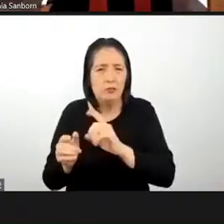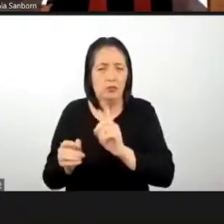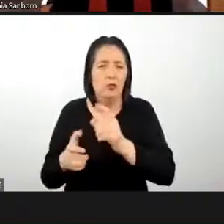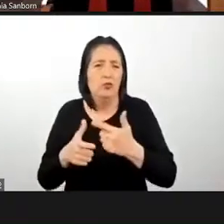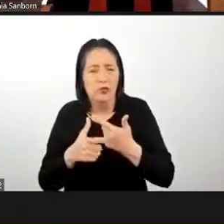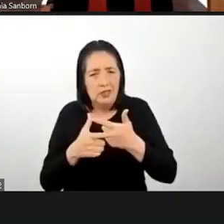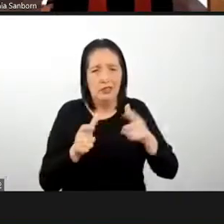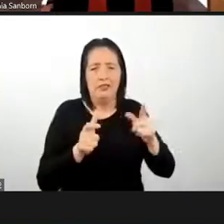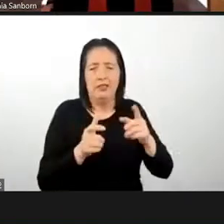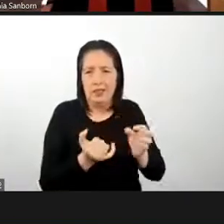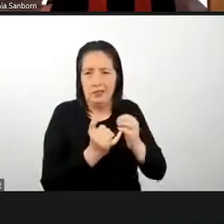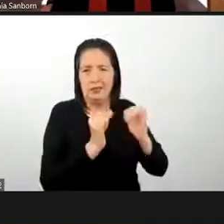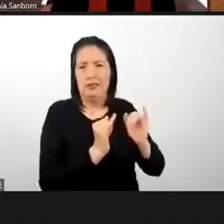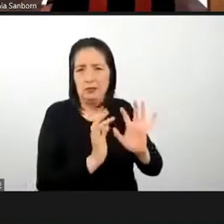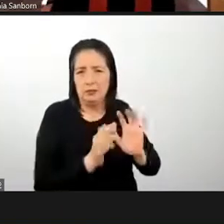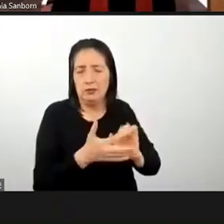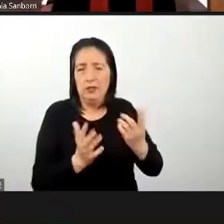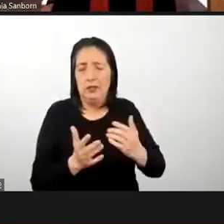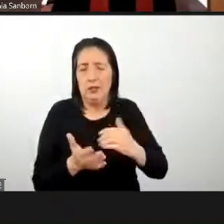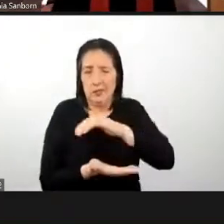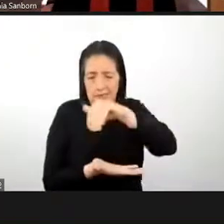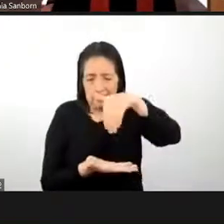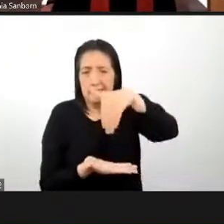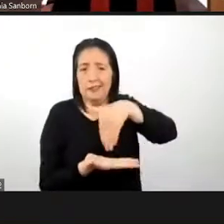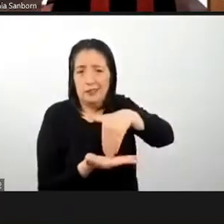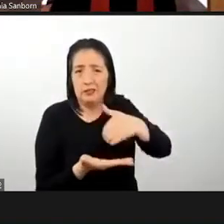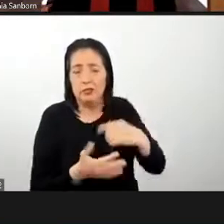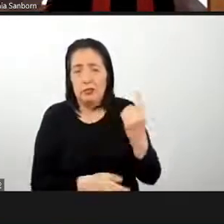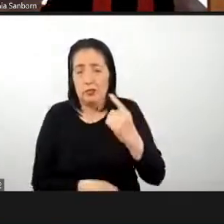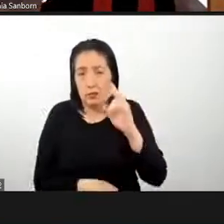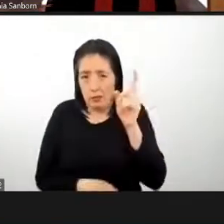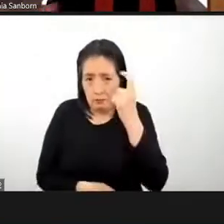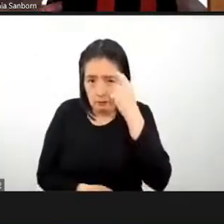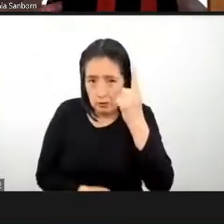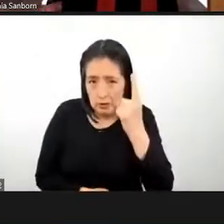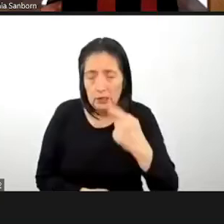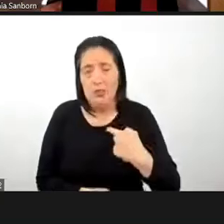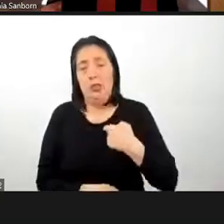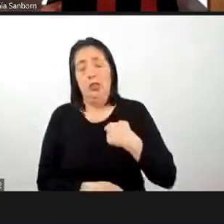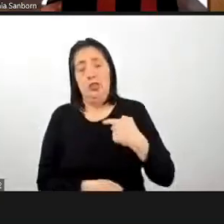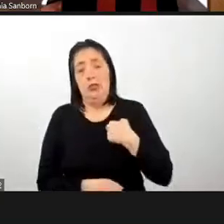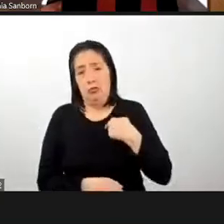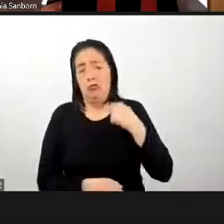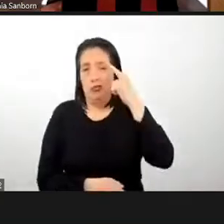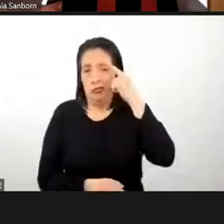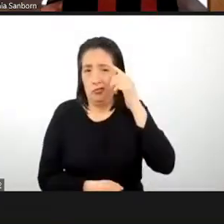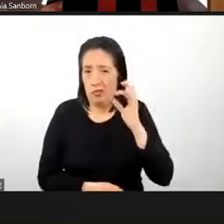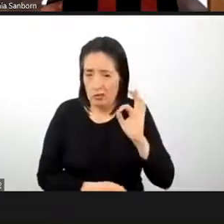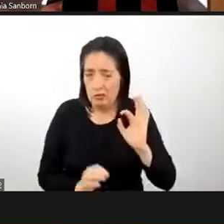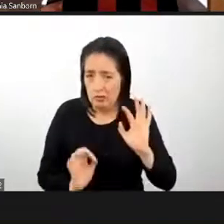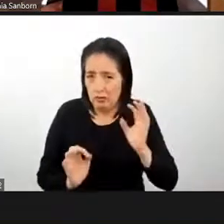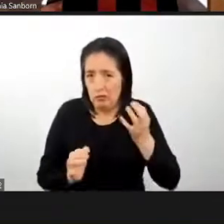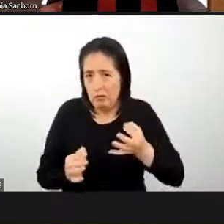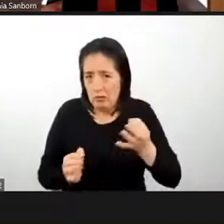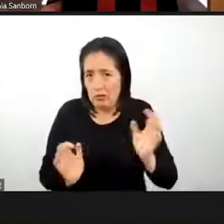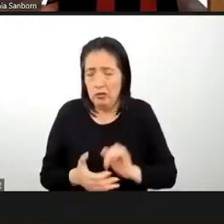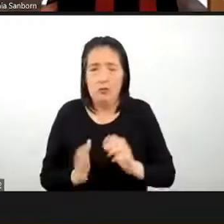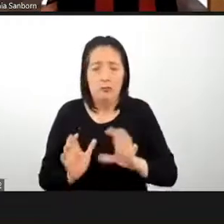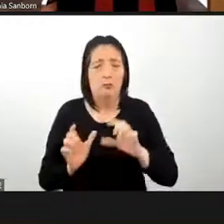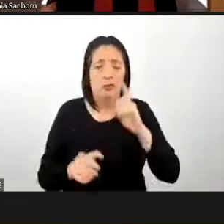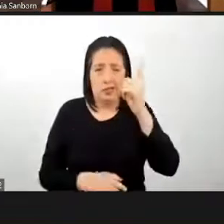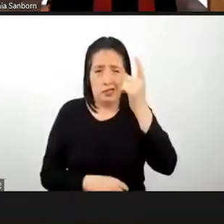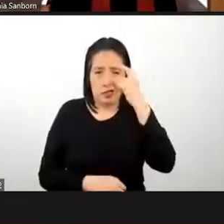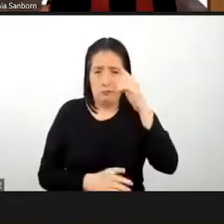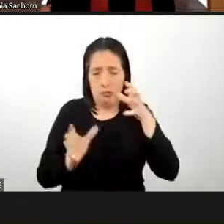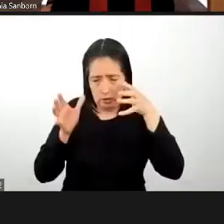clásica, ¿no? Y el eje de toda la política, a mi juicio, ha sido correcto, porque la política ha centrado en torno a la